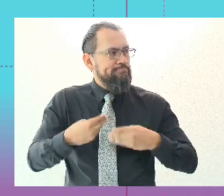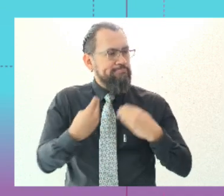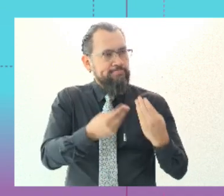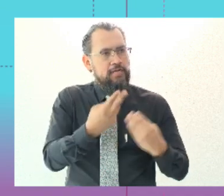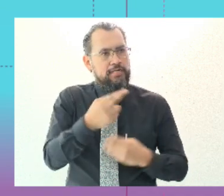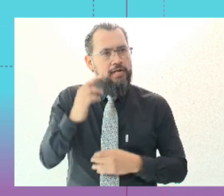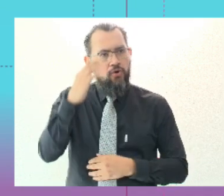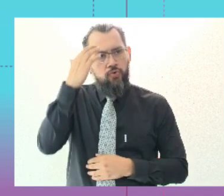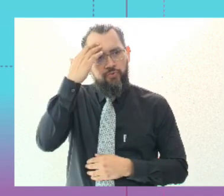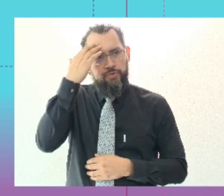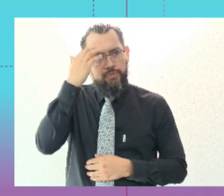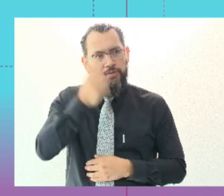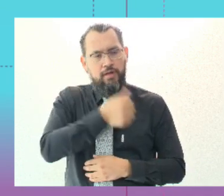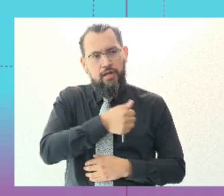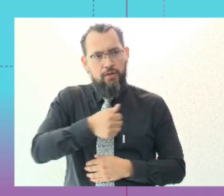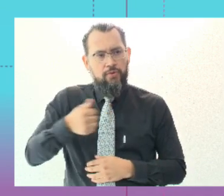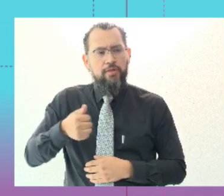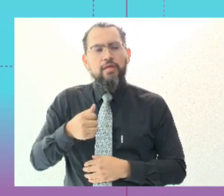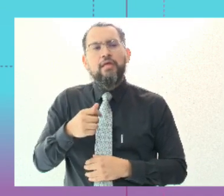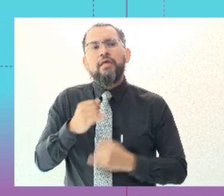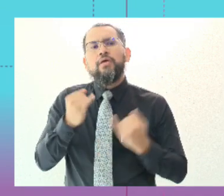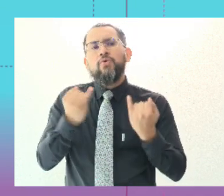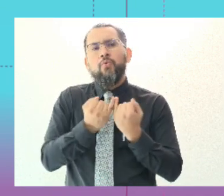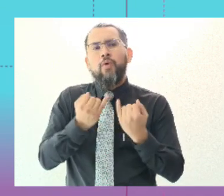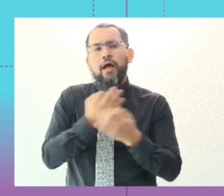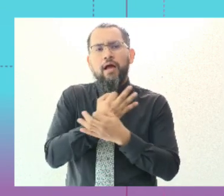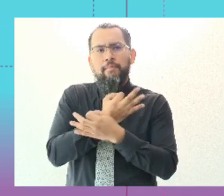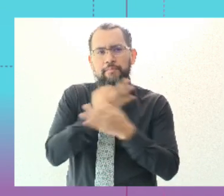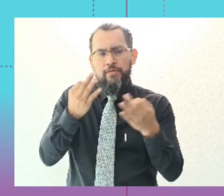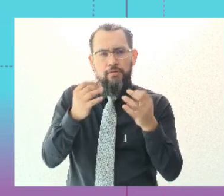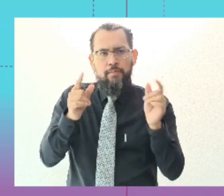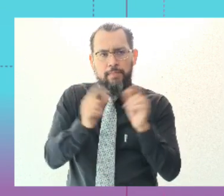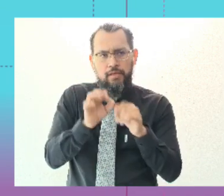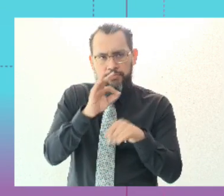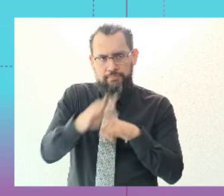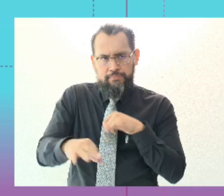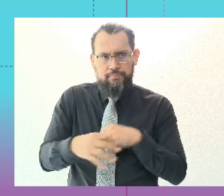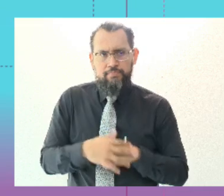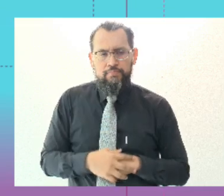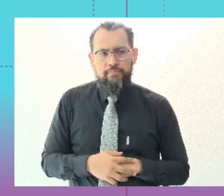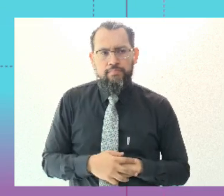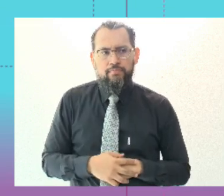de reconocimientos y nos brinde un mensaje de clausura.